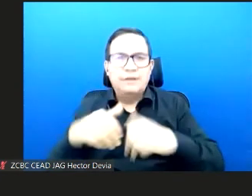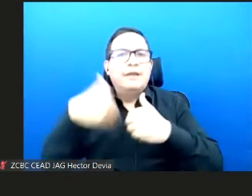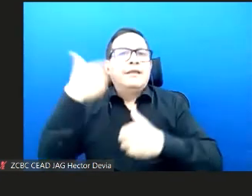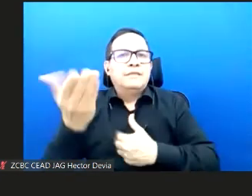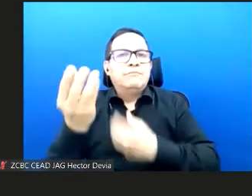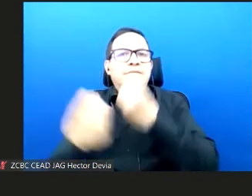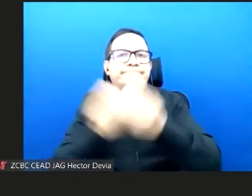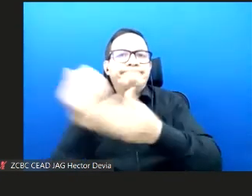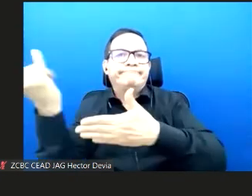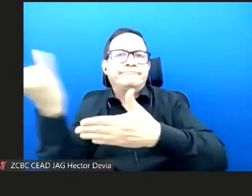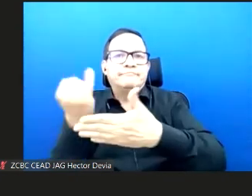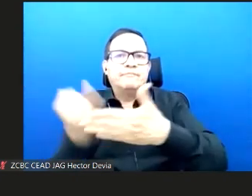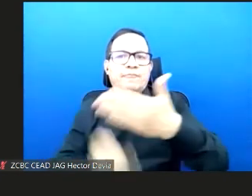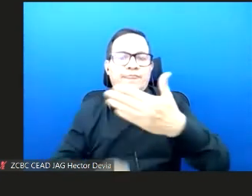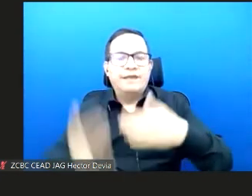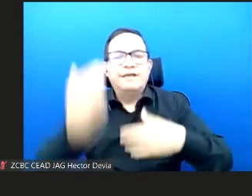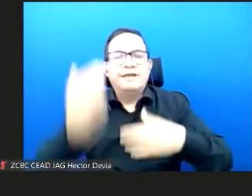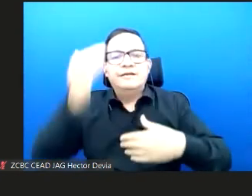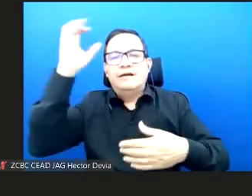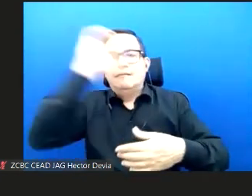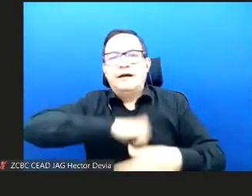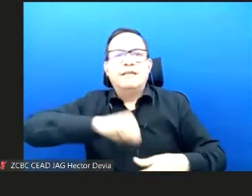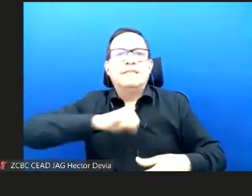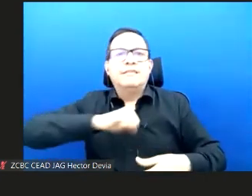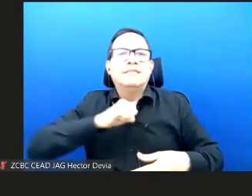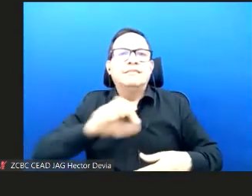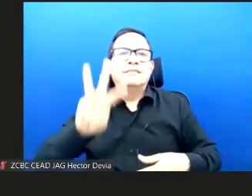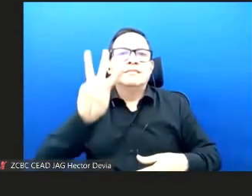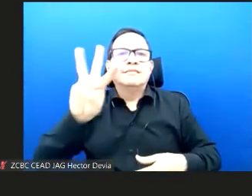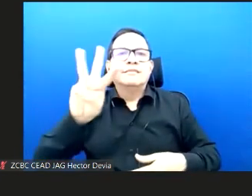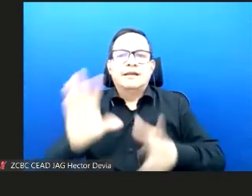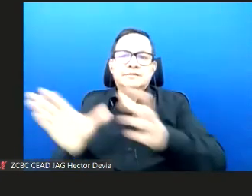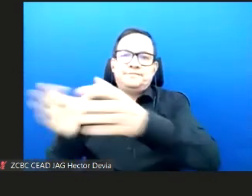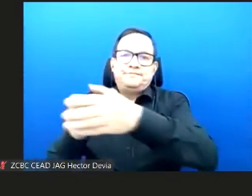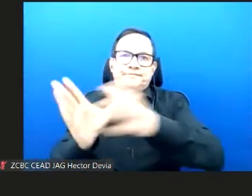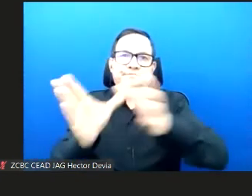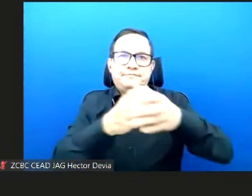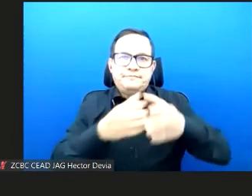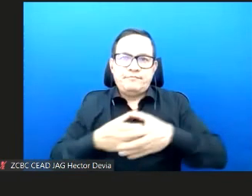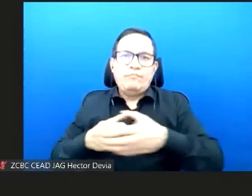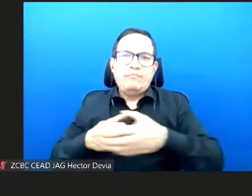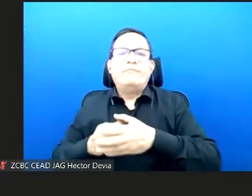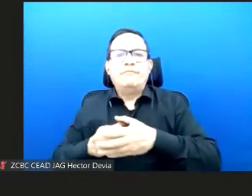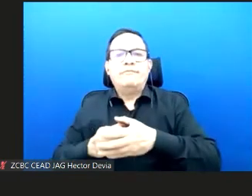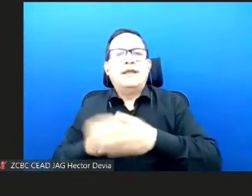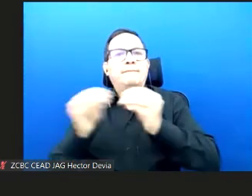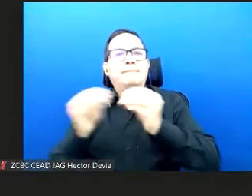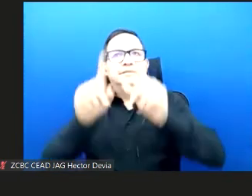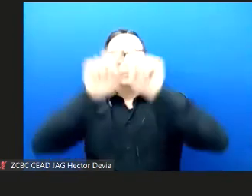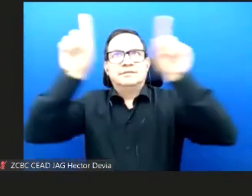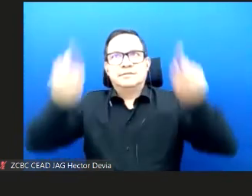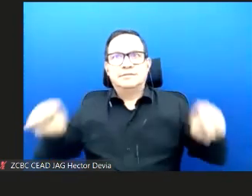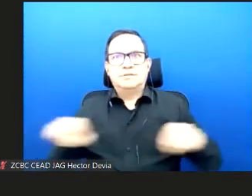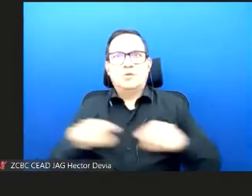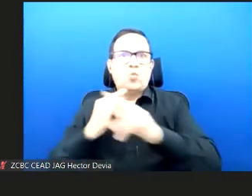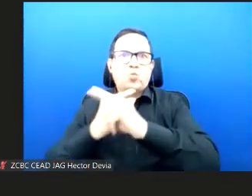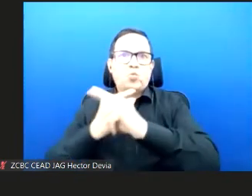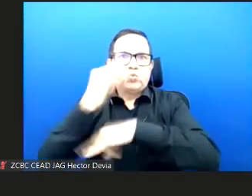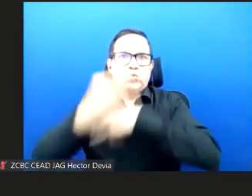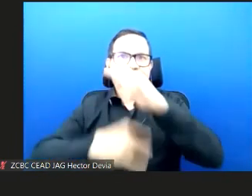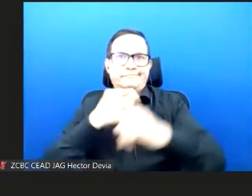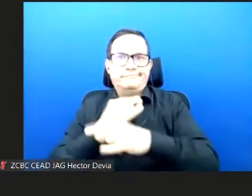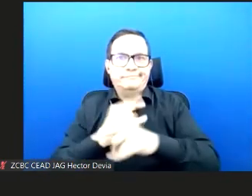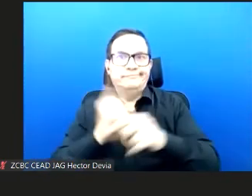que tenemos 3 conjuntos, A, B y C, ¿cierto? Y el conjunto universal. Entonces simplemente colocamos primero nuestro